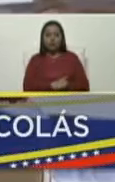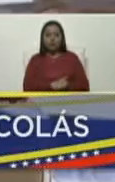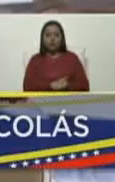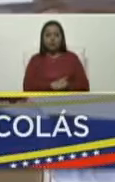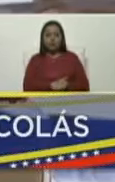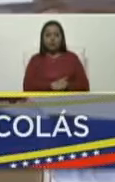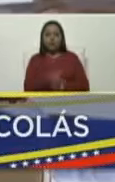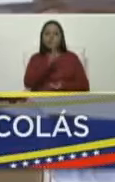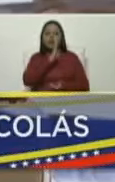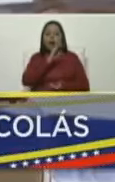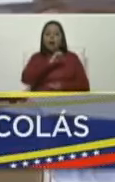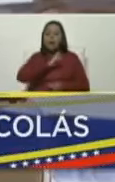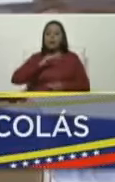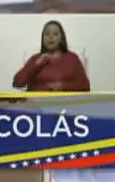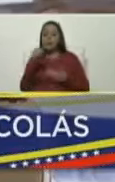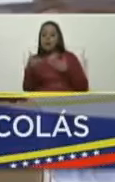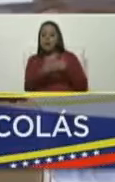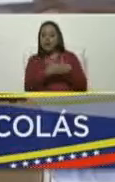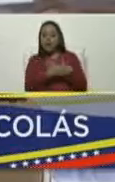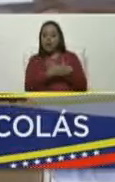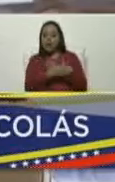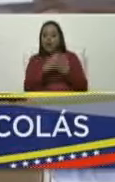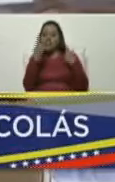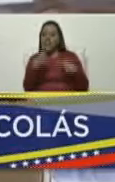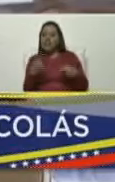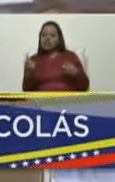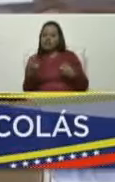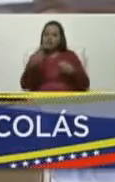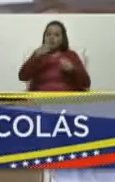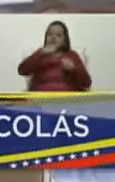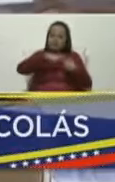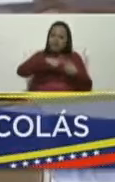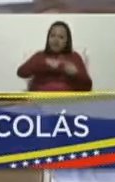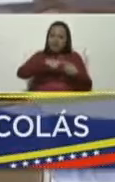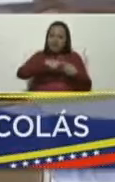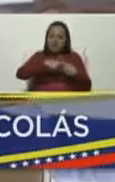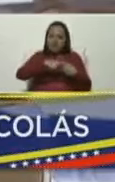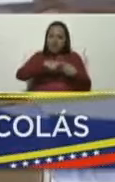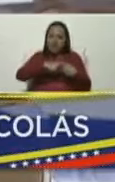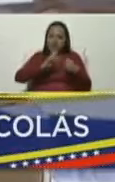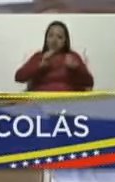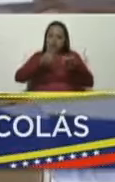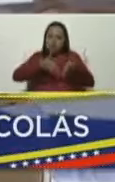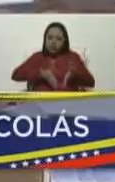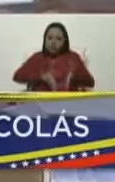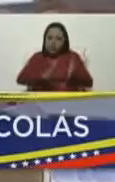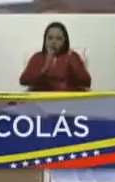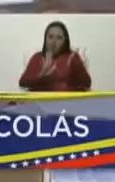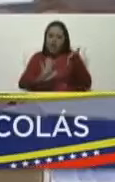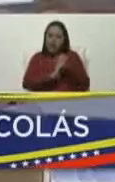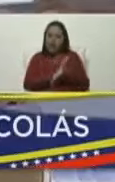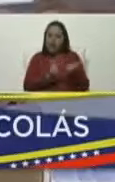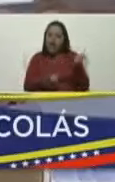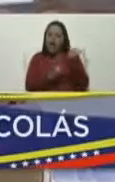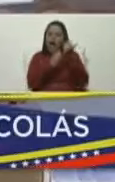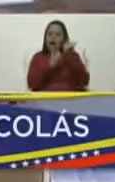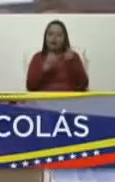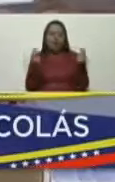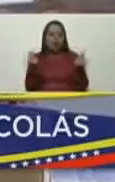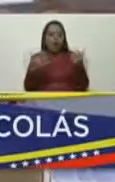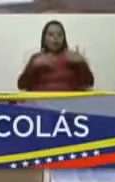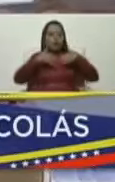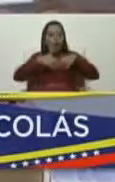esa banca privada se incorpore y entre por el carril del financiamiento del gran motor